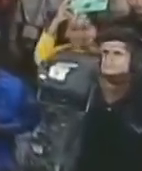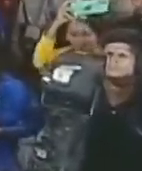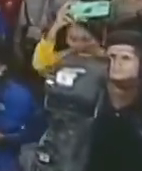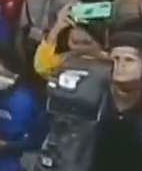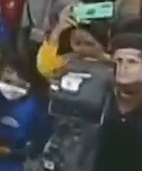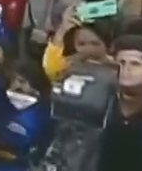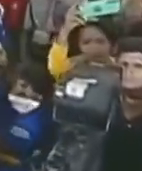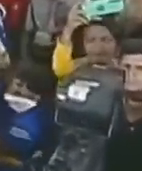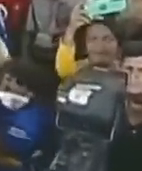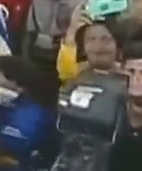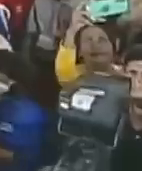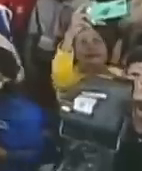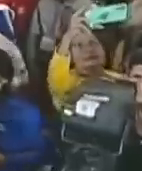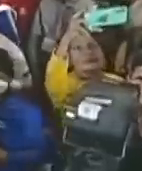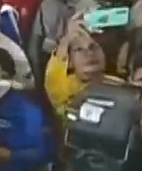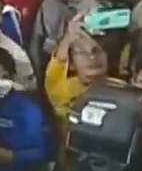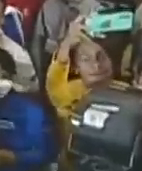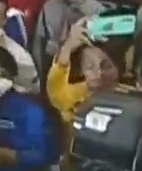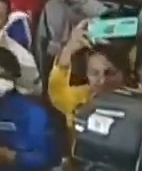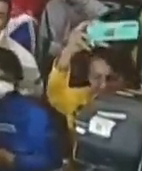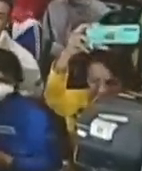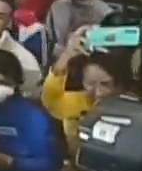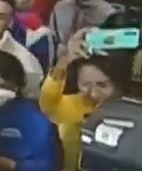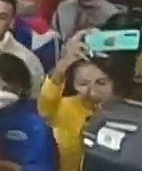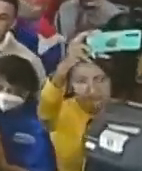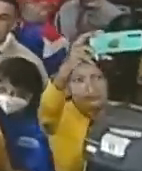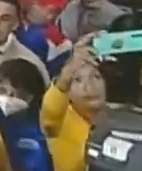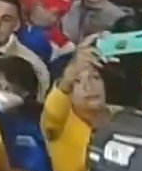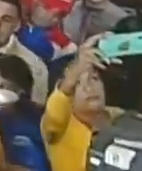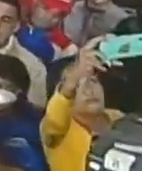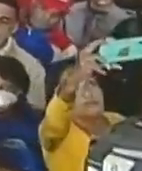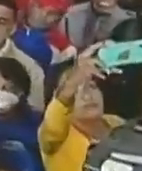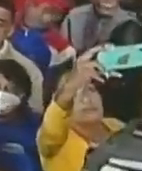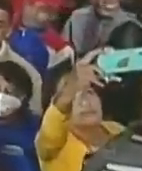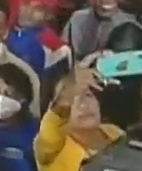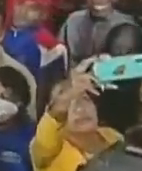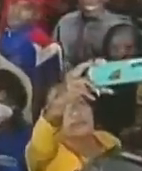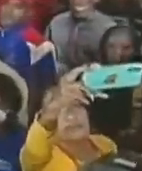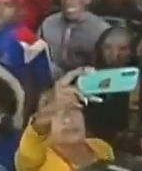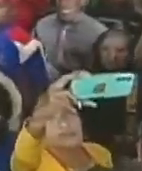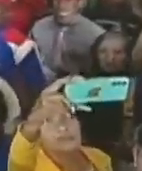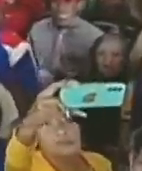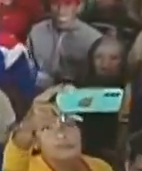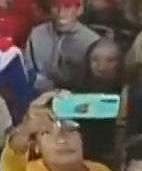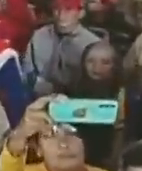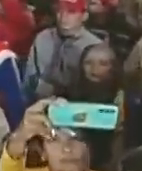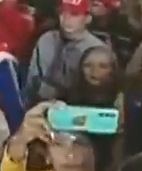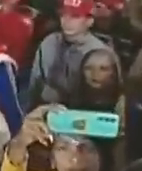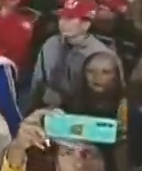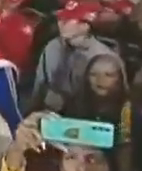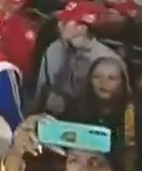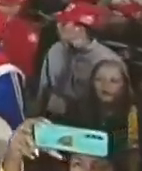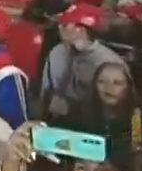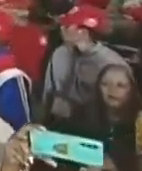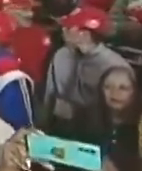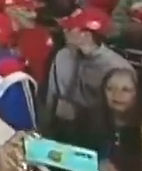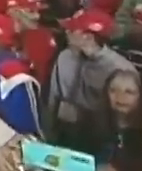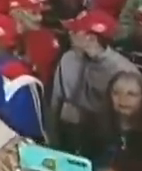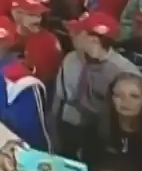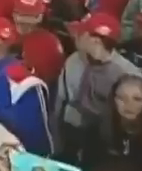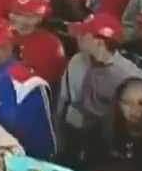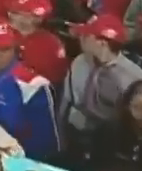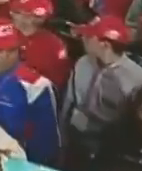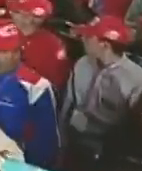científico técnico de los CPT que permita el desarrollo de la ciencia, de la tecnología aplicada en los procesos productivos de